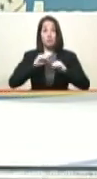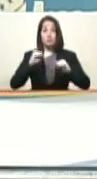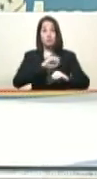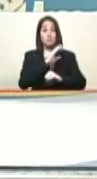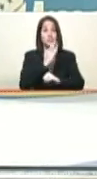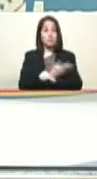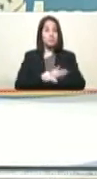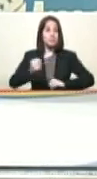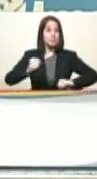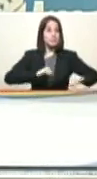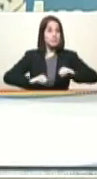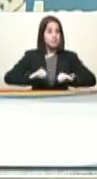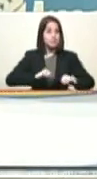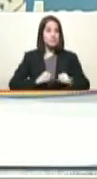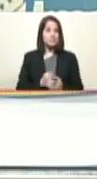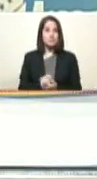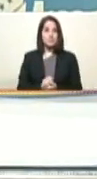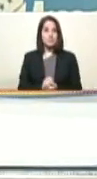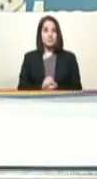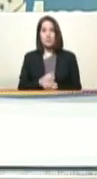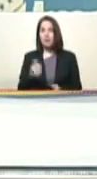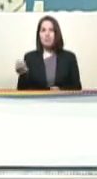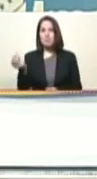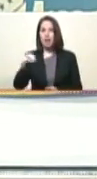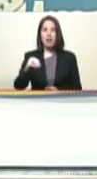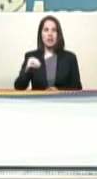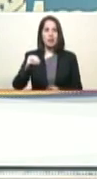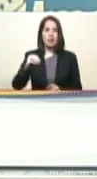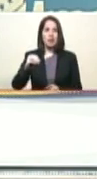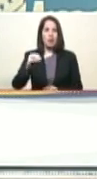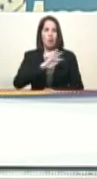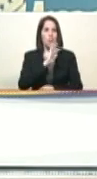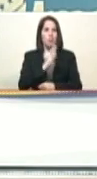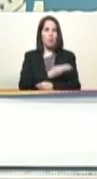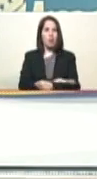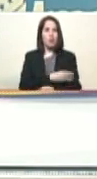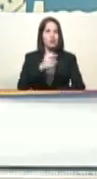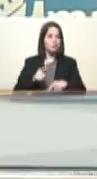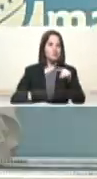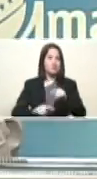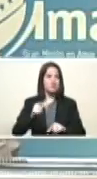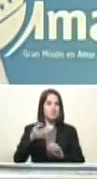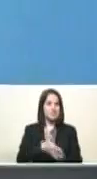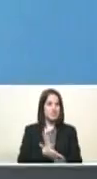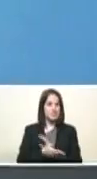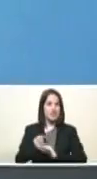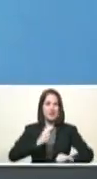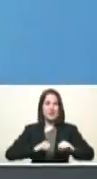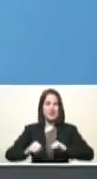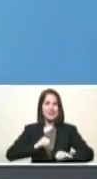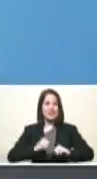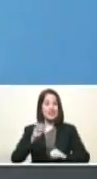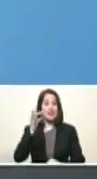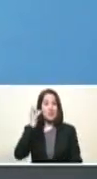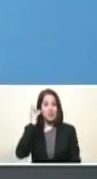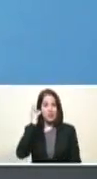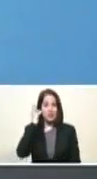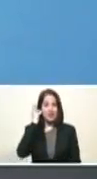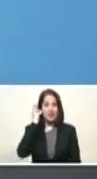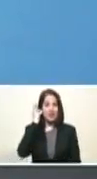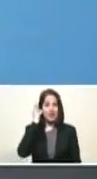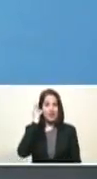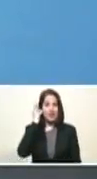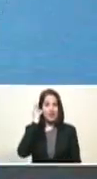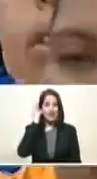movimiento, camarada Elías. El más poderoso movimiento que exista en el país debe ser el movimiento de mujeres de la